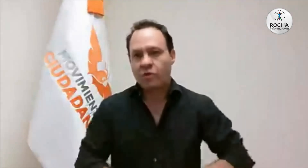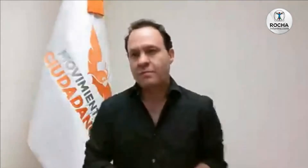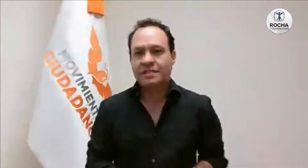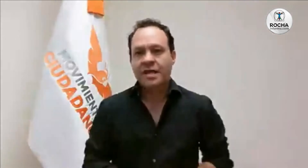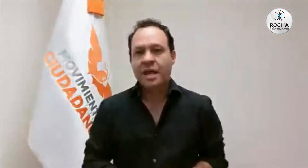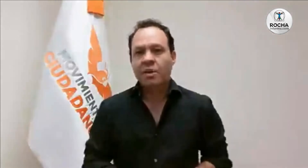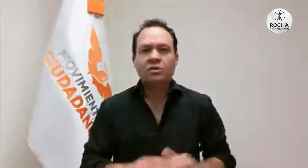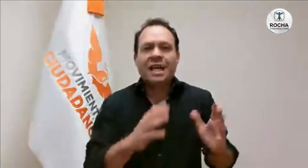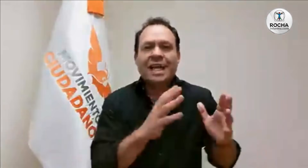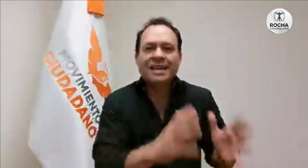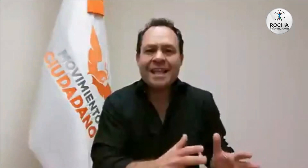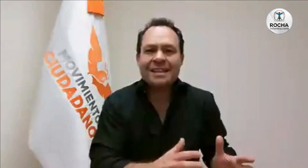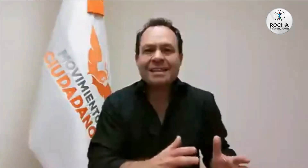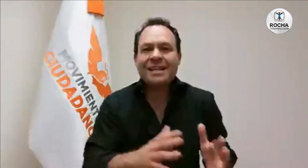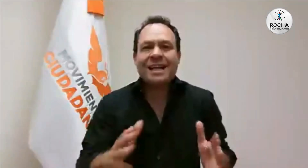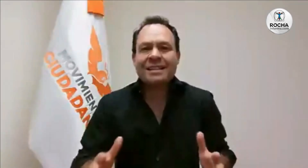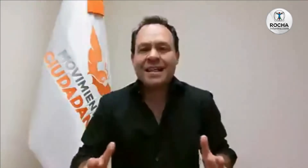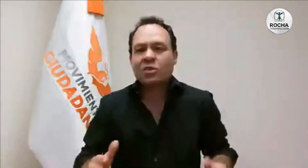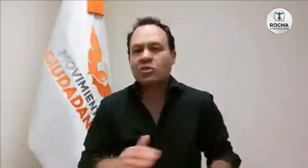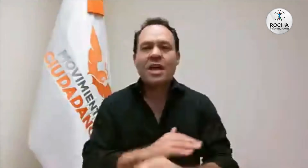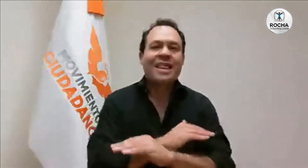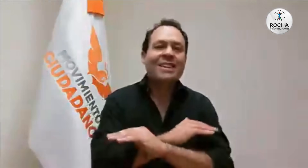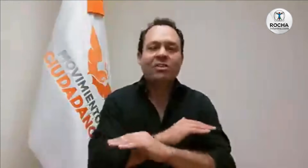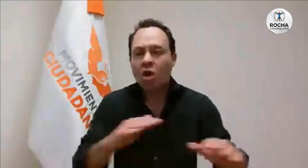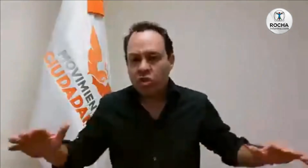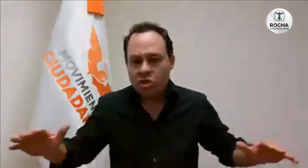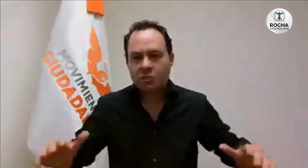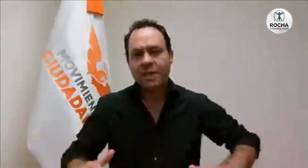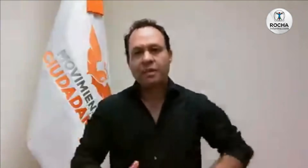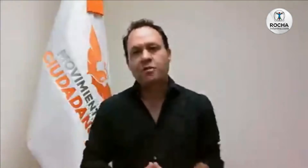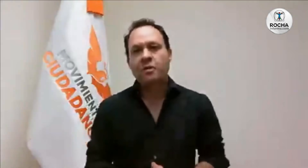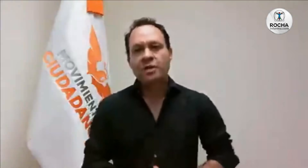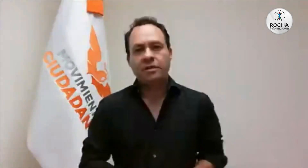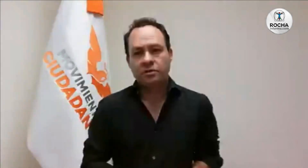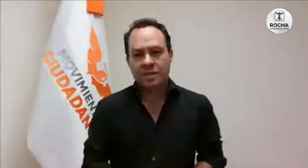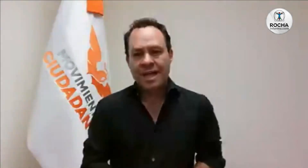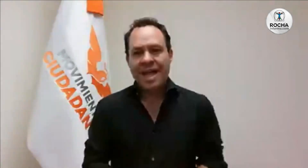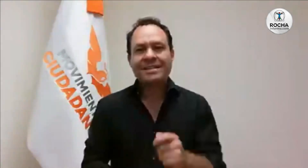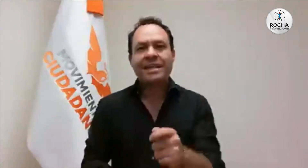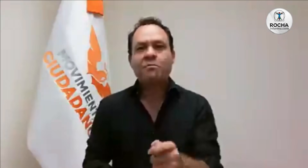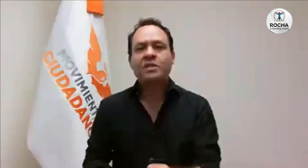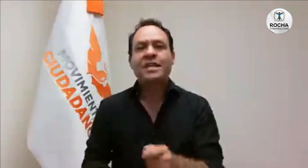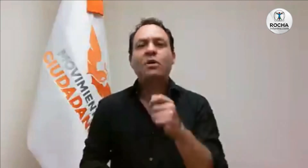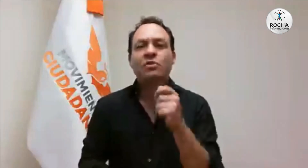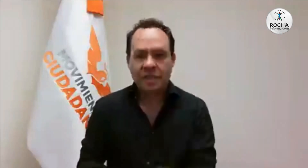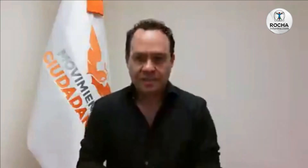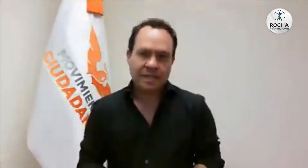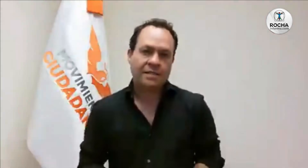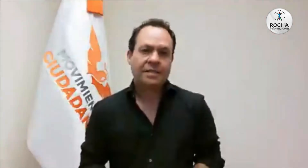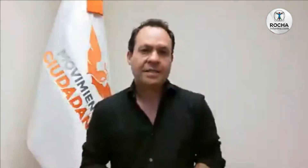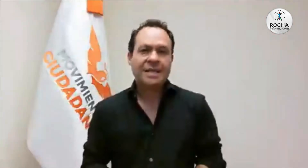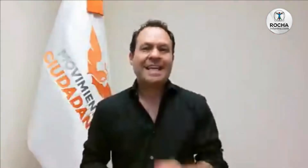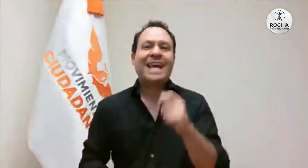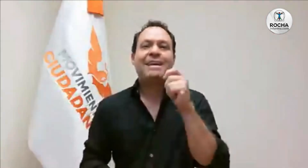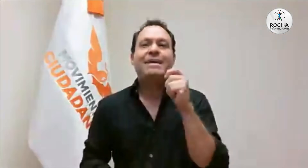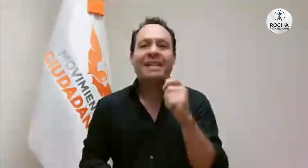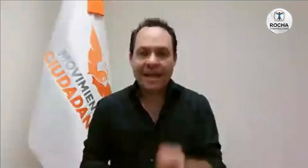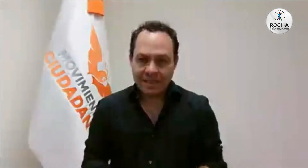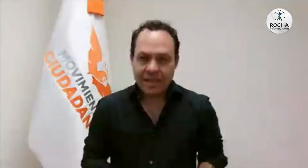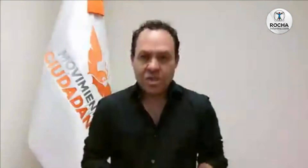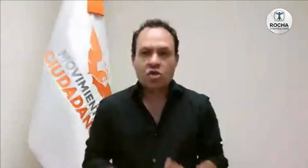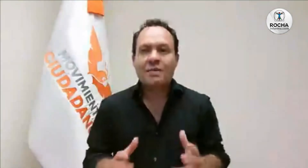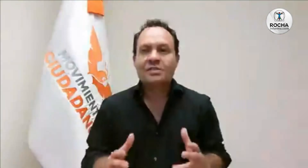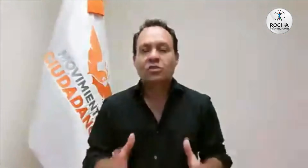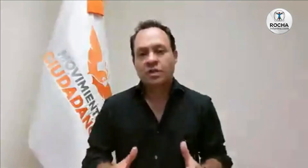todas sus formas contra candidatas y candidatos de todos los partidos políticos exigimos que haya justicia y que haya